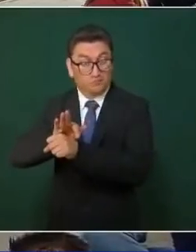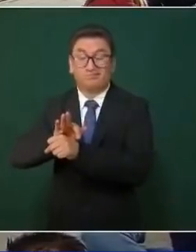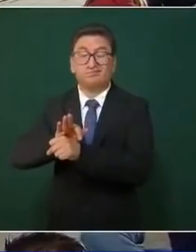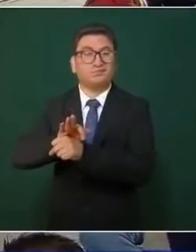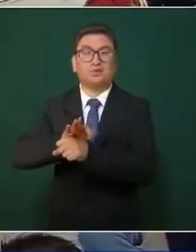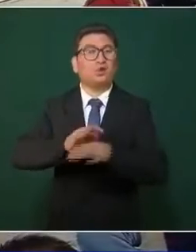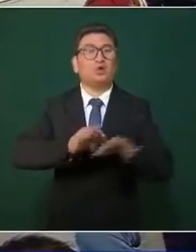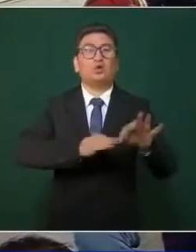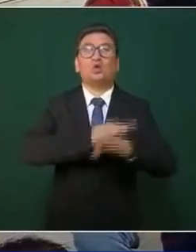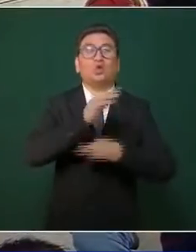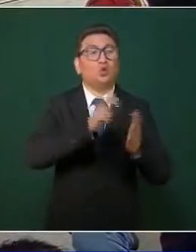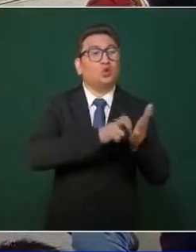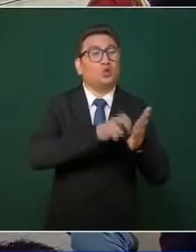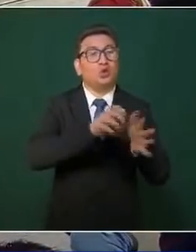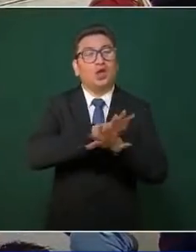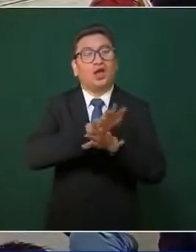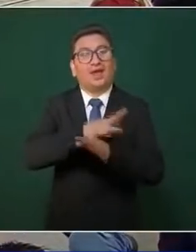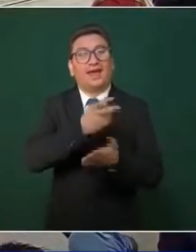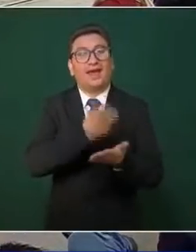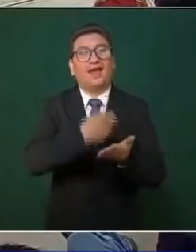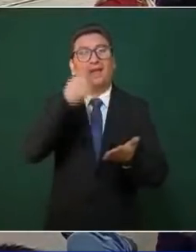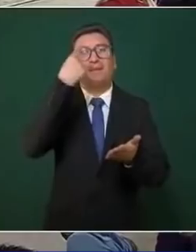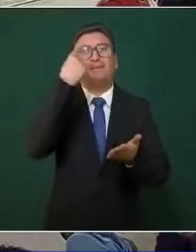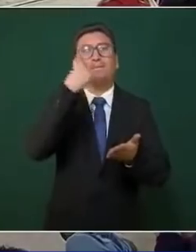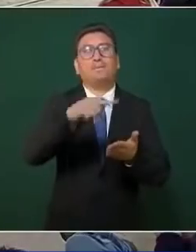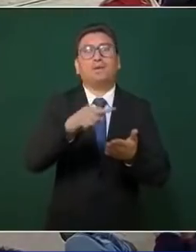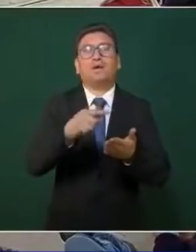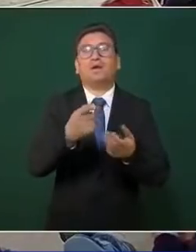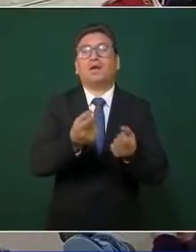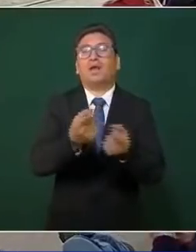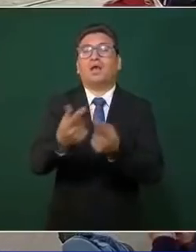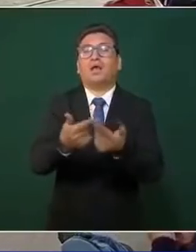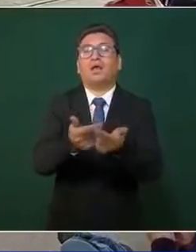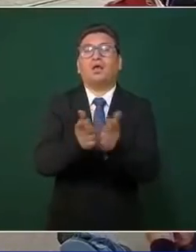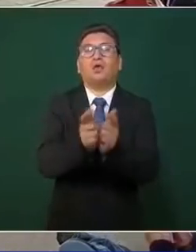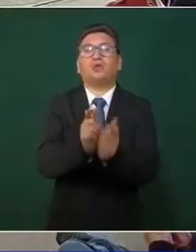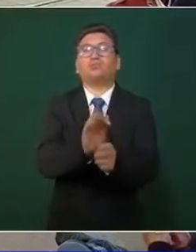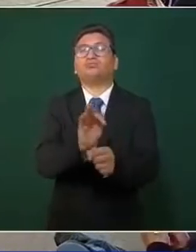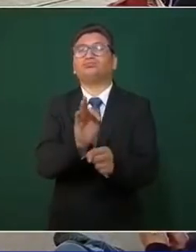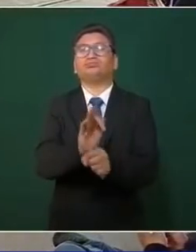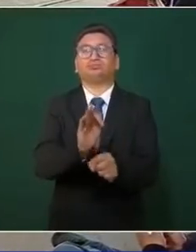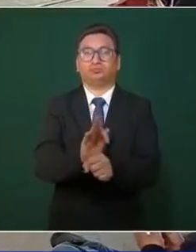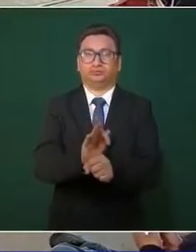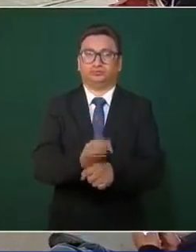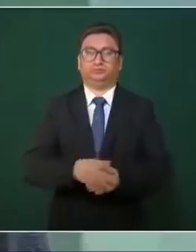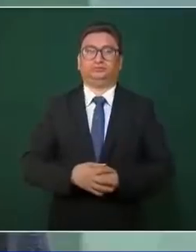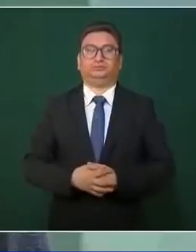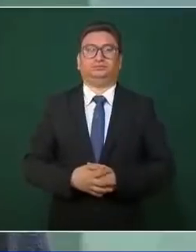Todas se hicieron para beneficio de las minorías.